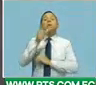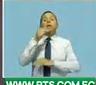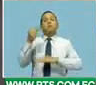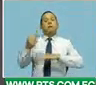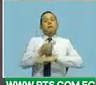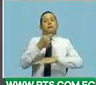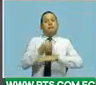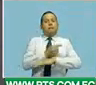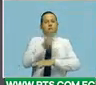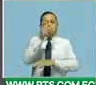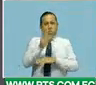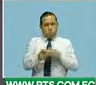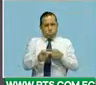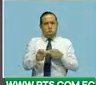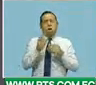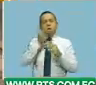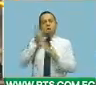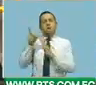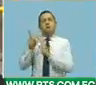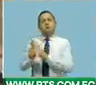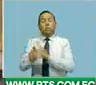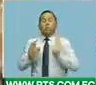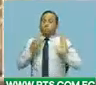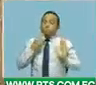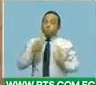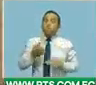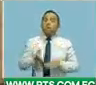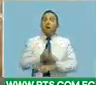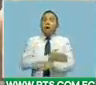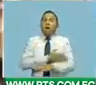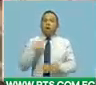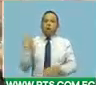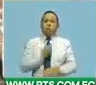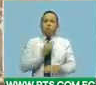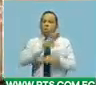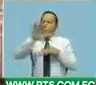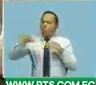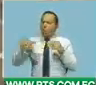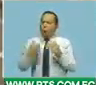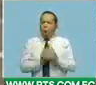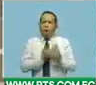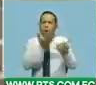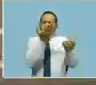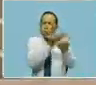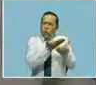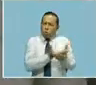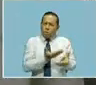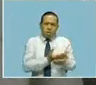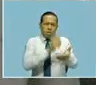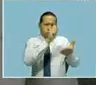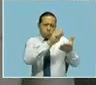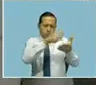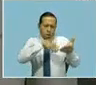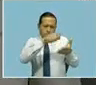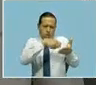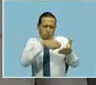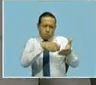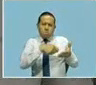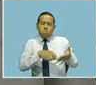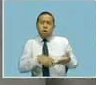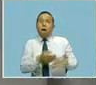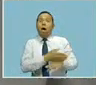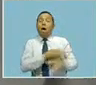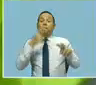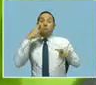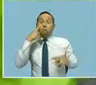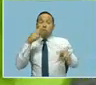parte de la diligencia consistió en fijar y rotular toda la documentación que sirvió como soporte para la suscripción de ese contrato, verificar